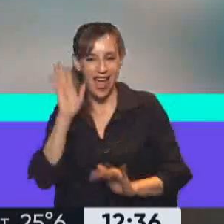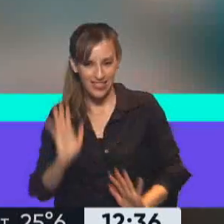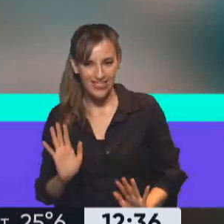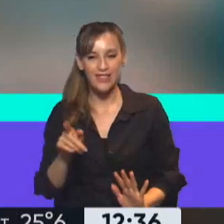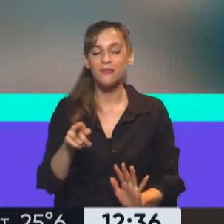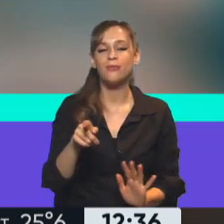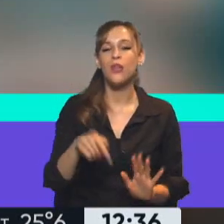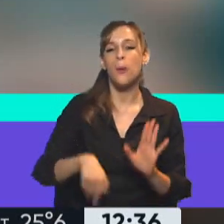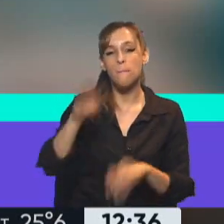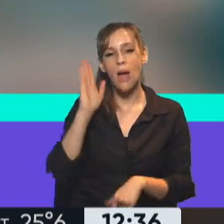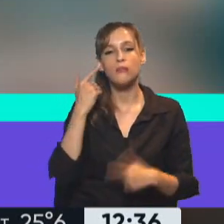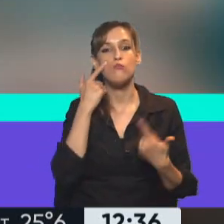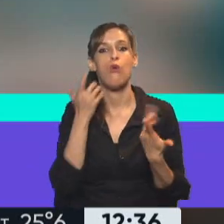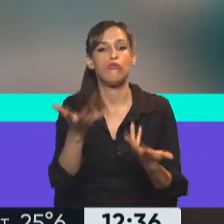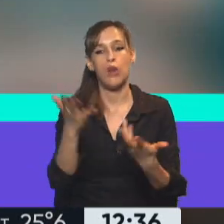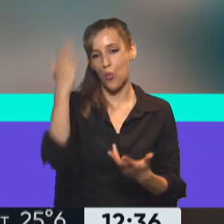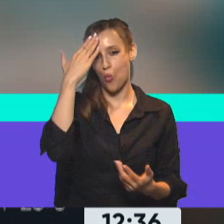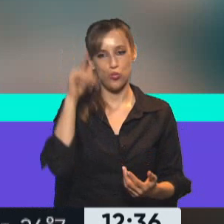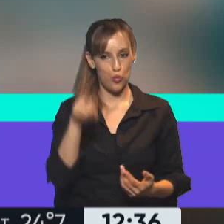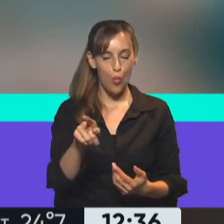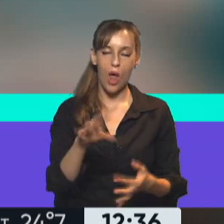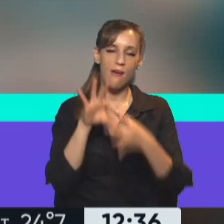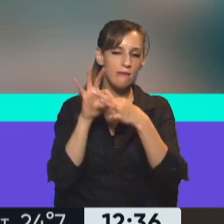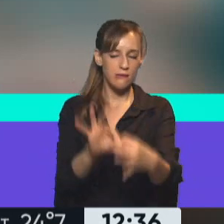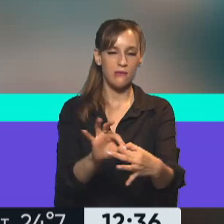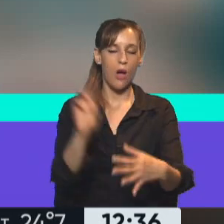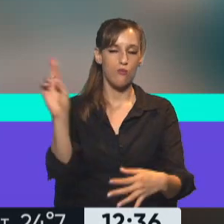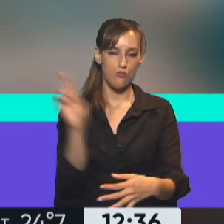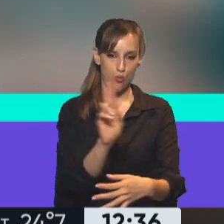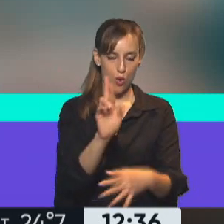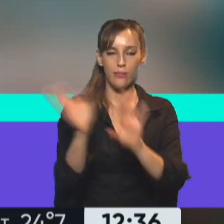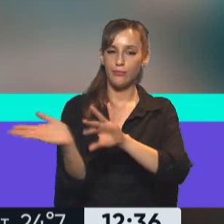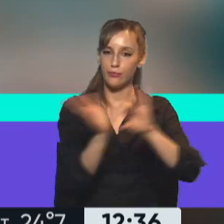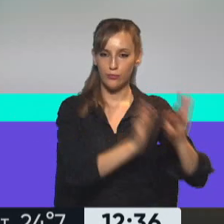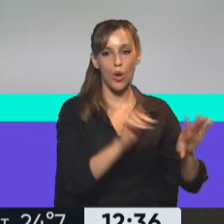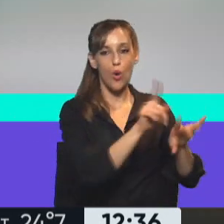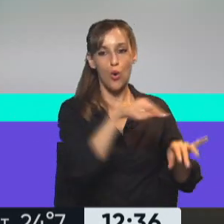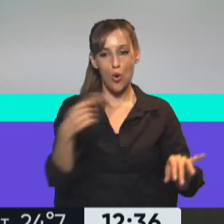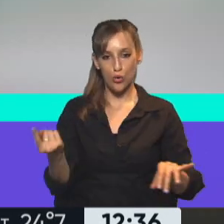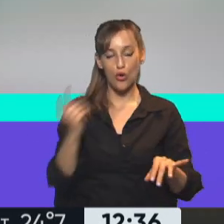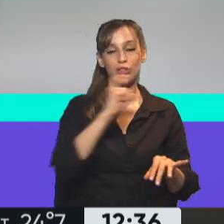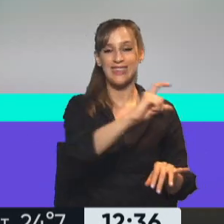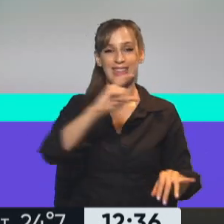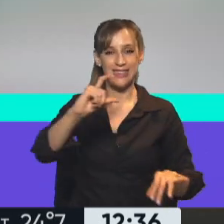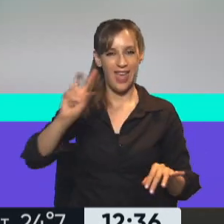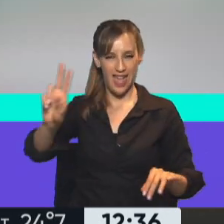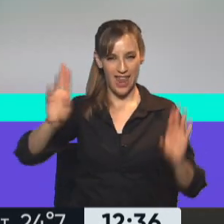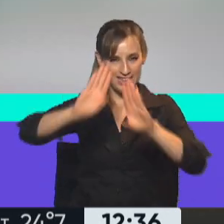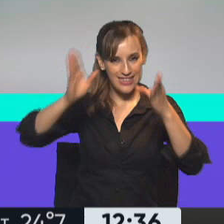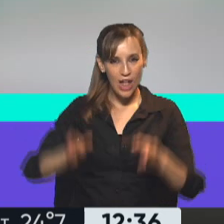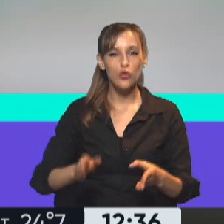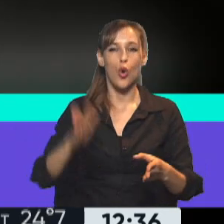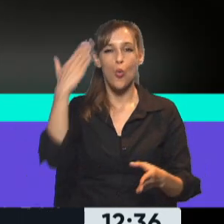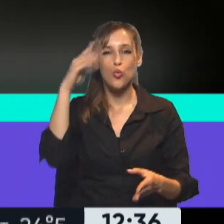gran mirada desde la cultura de lo que es la mujer, ¿no? Allí en el Recoleta. En otro centro cultural, en el Rojas, han lanzado esta